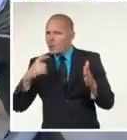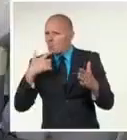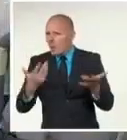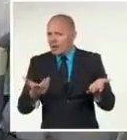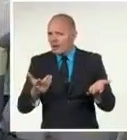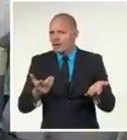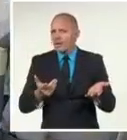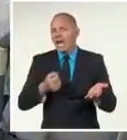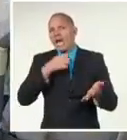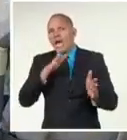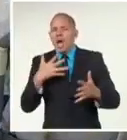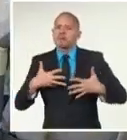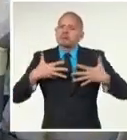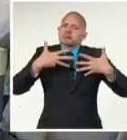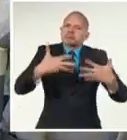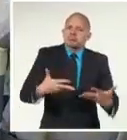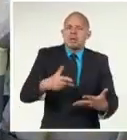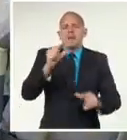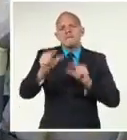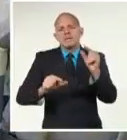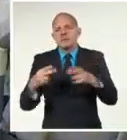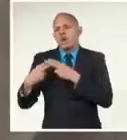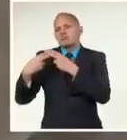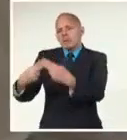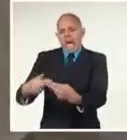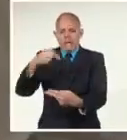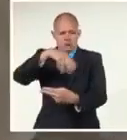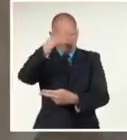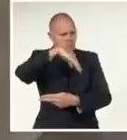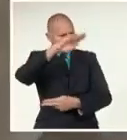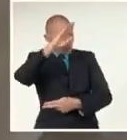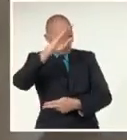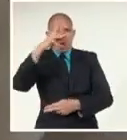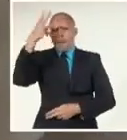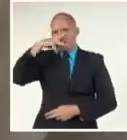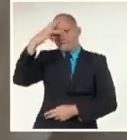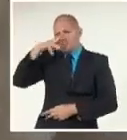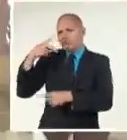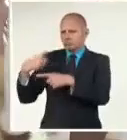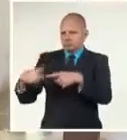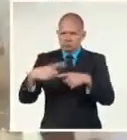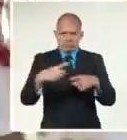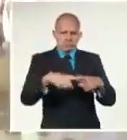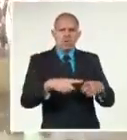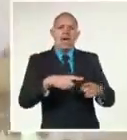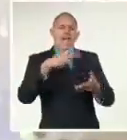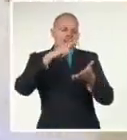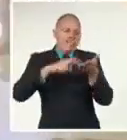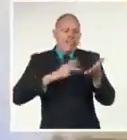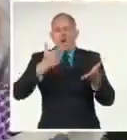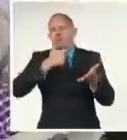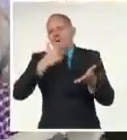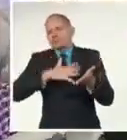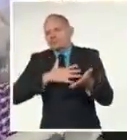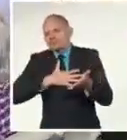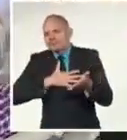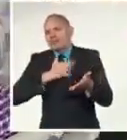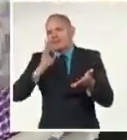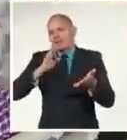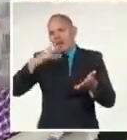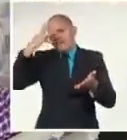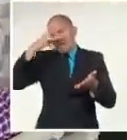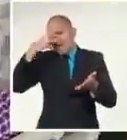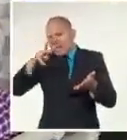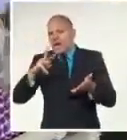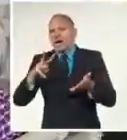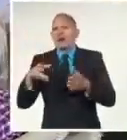actividades, homenajes a próceres de ambas naciones, conciertos, lecturas de cuentos mexicanos, recorridos por